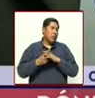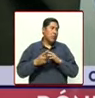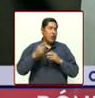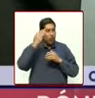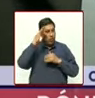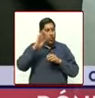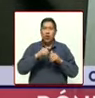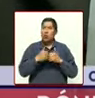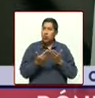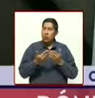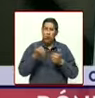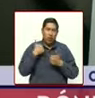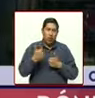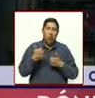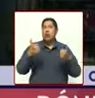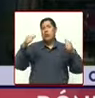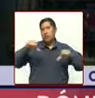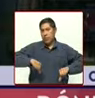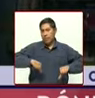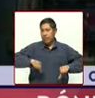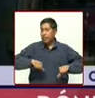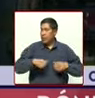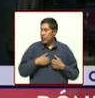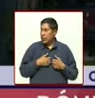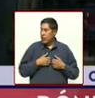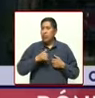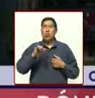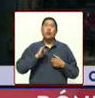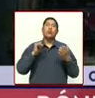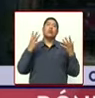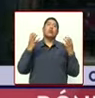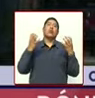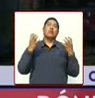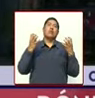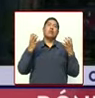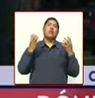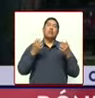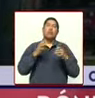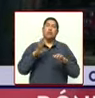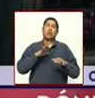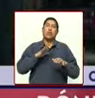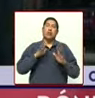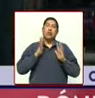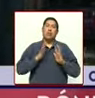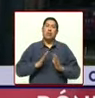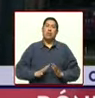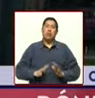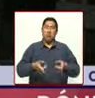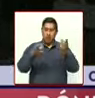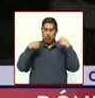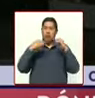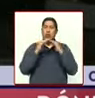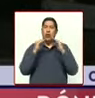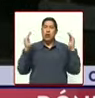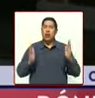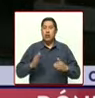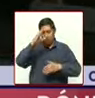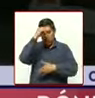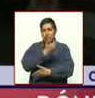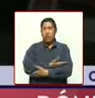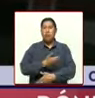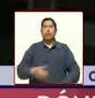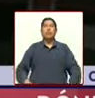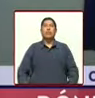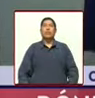sé cómo estarás, estarás bien, estarás mal. Yo solamente quiero que estés bien y que aparezcas donde vengas a la casa, hijito.